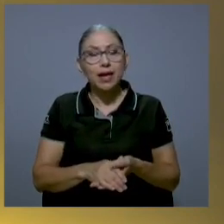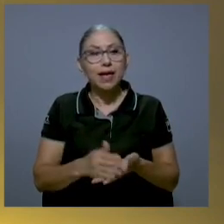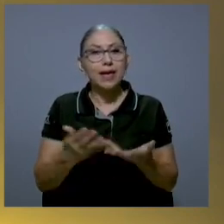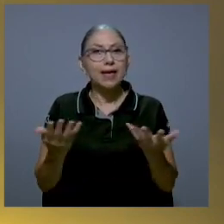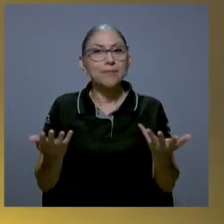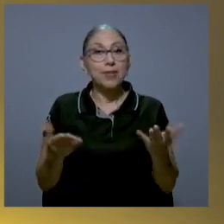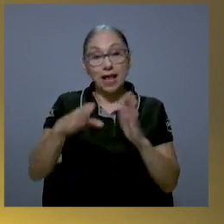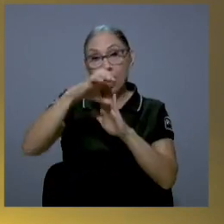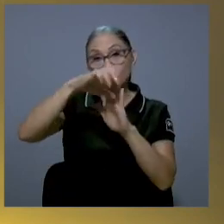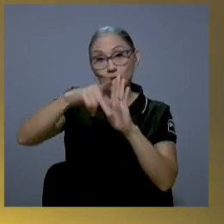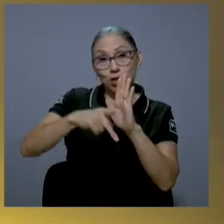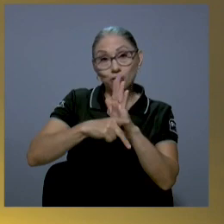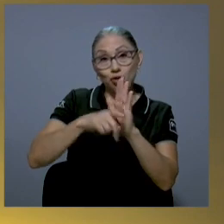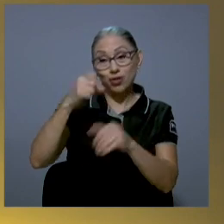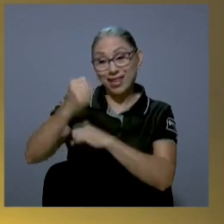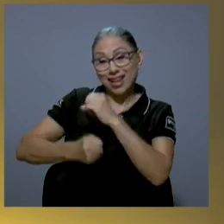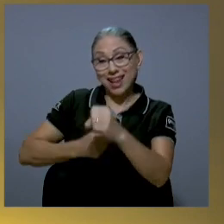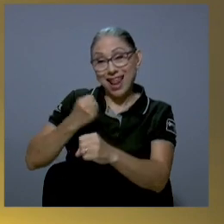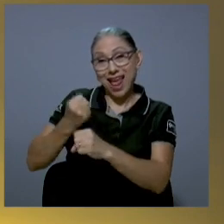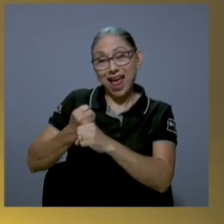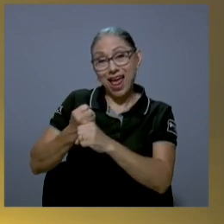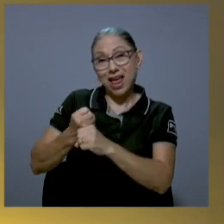la Constitución del 71